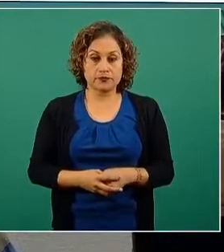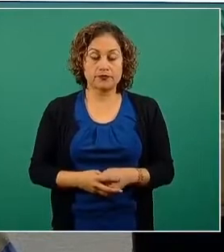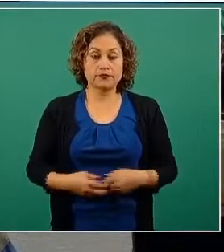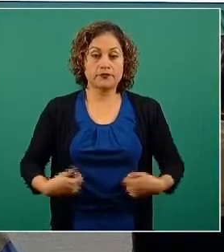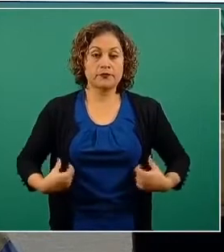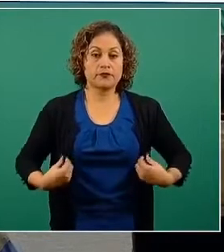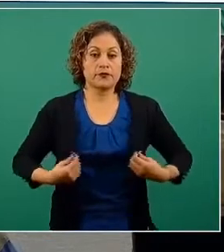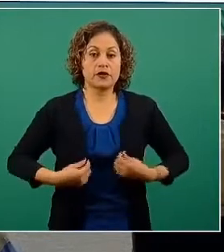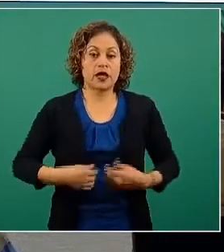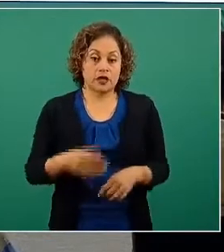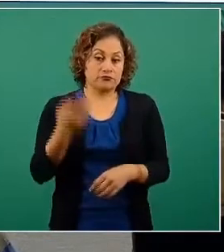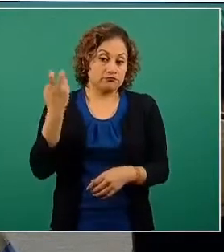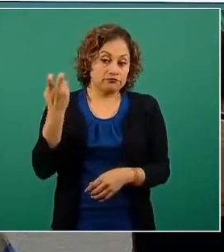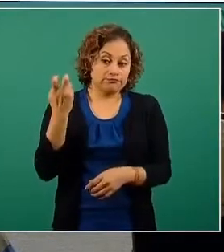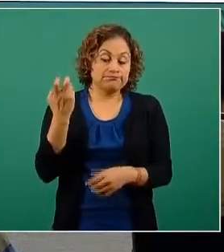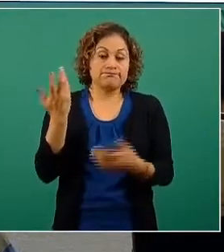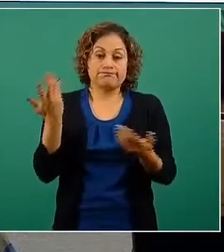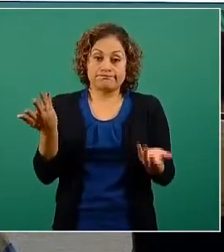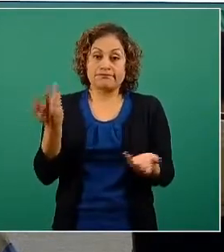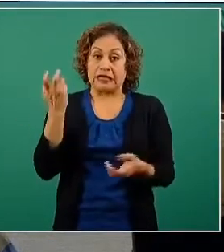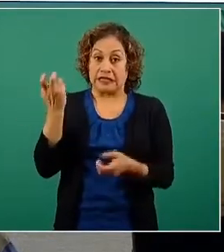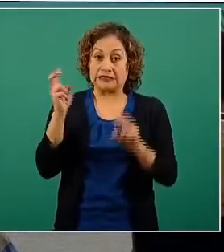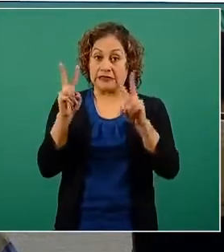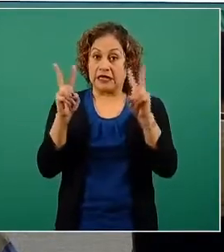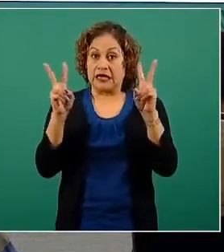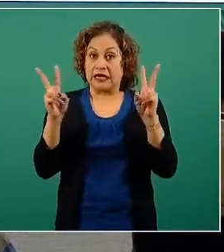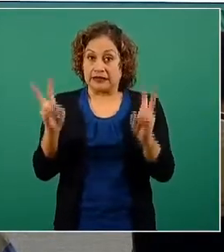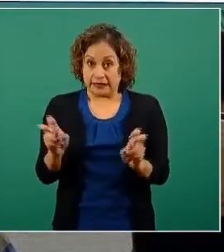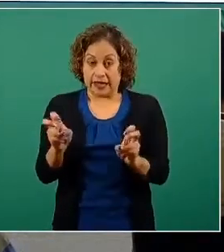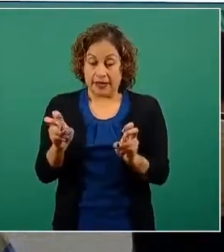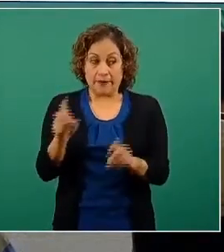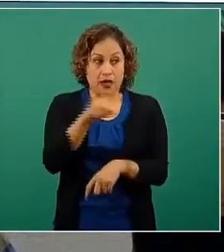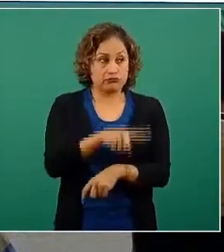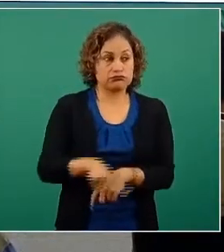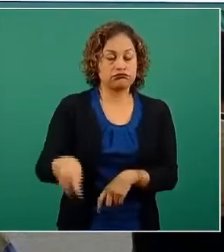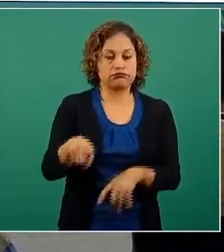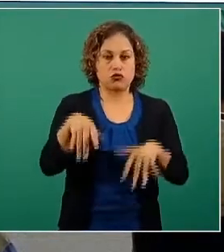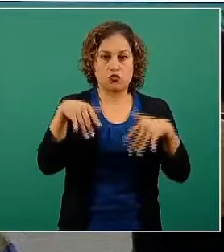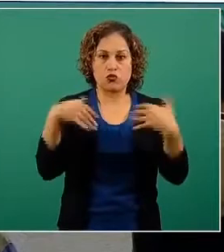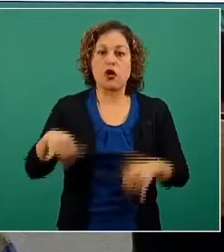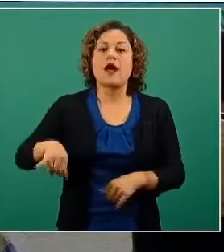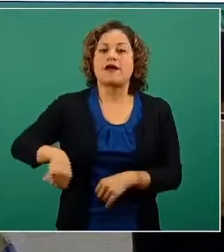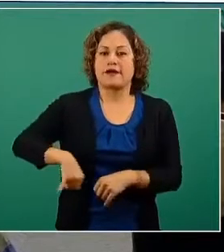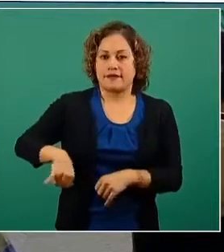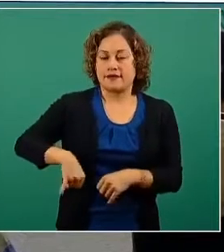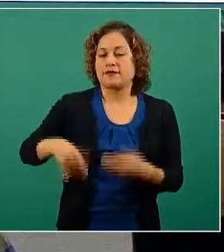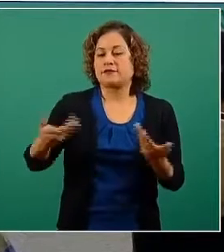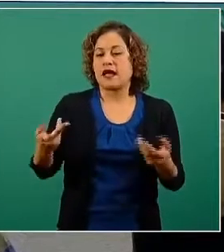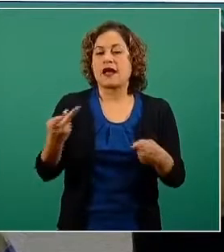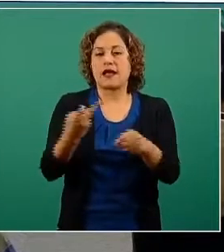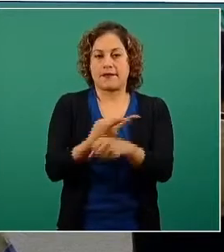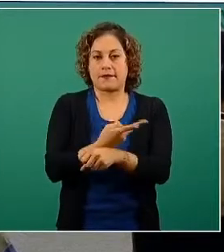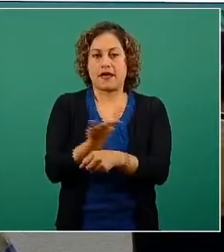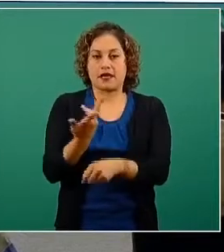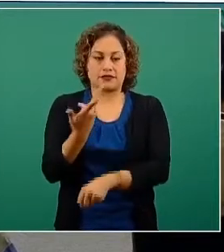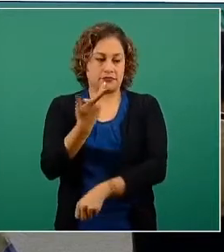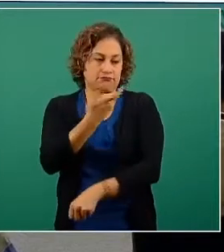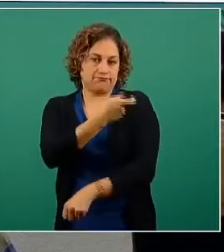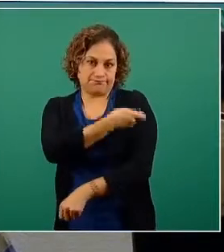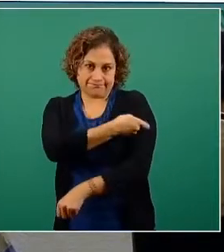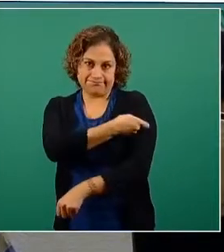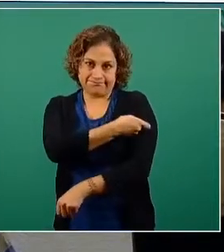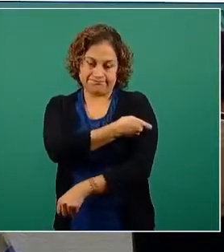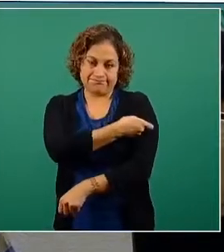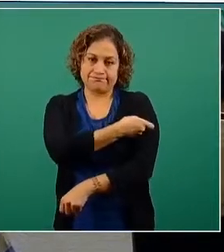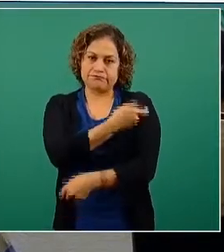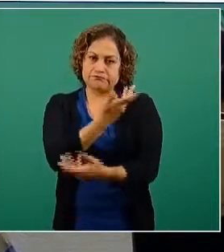Y bueno, esto es algo que pues ha interesado mucho a toda la población mexicana, cómo vamos con la Estrategia Nacional de Vacunación,